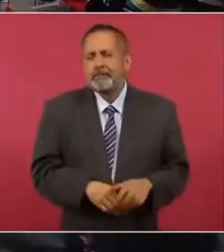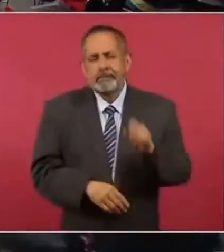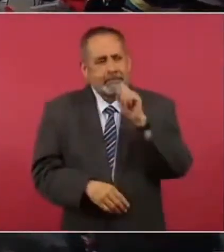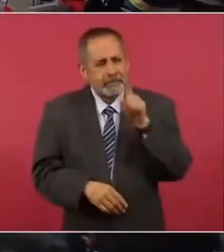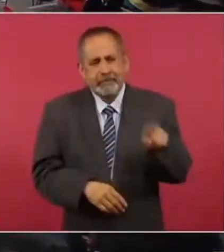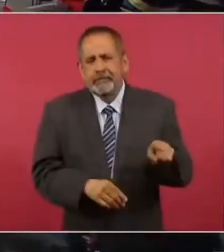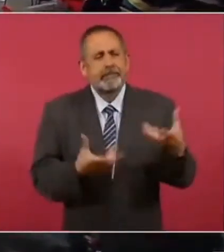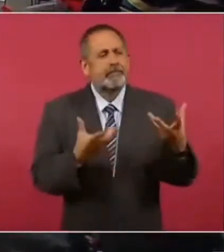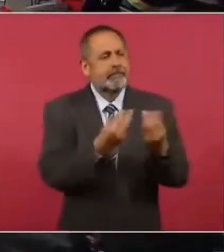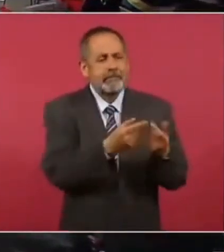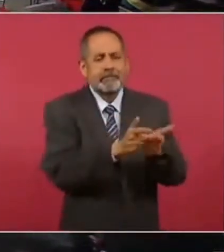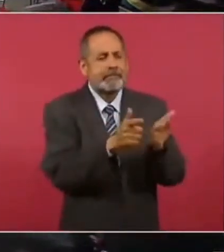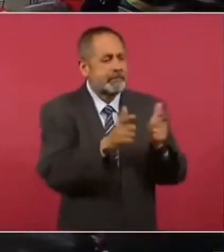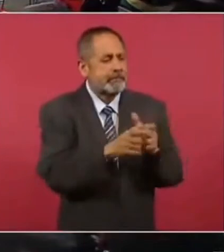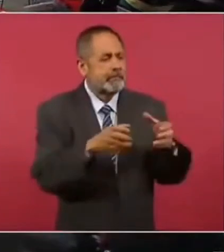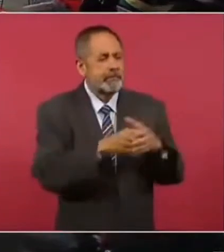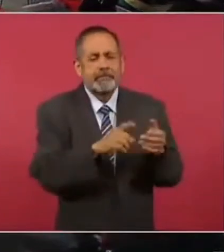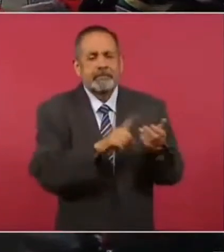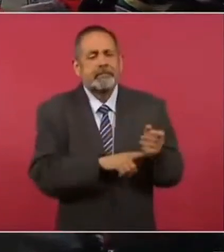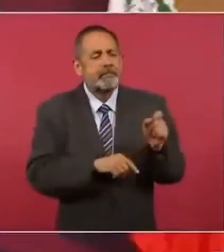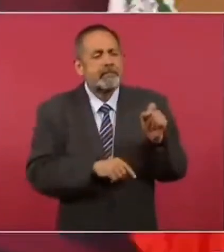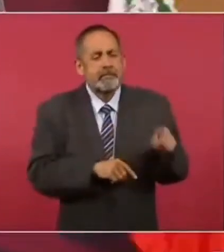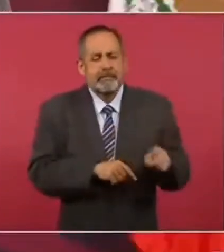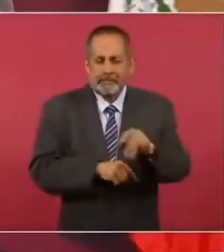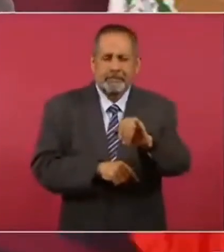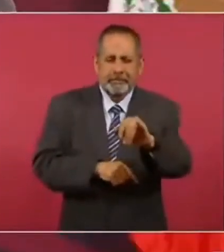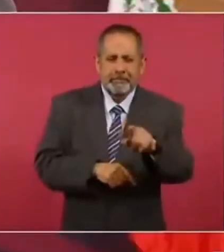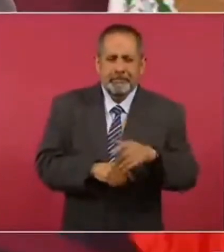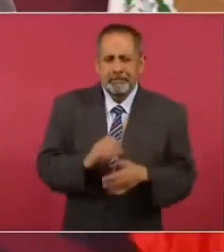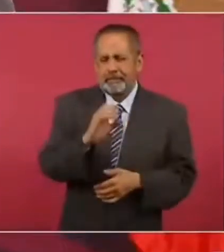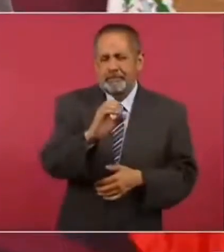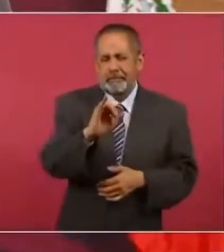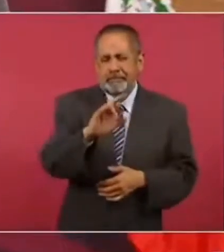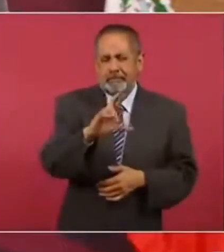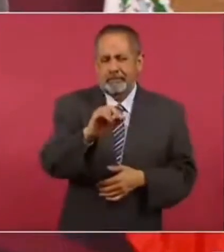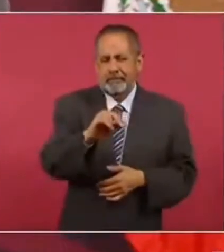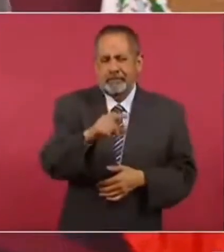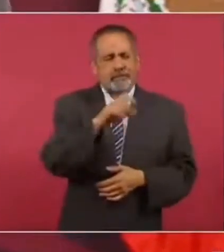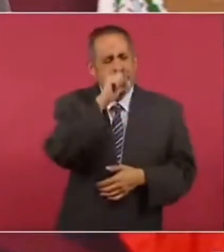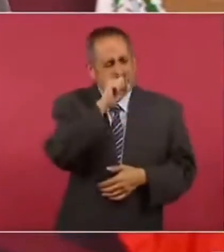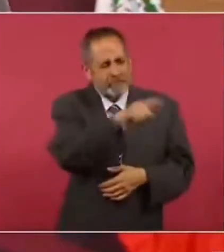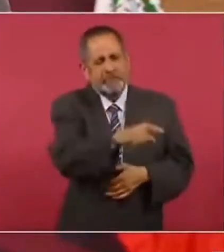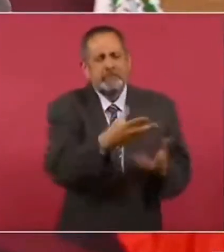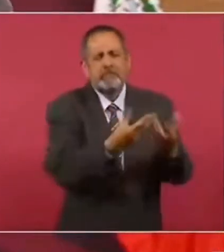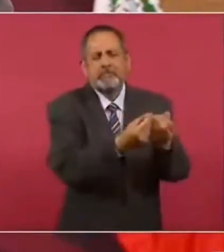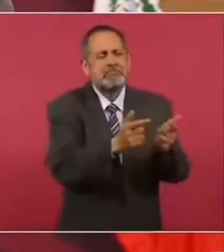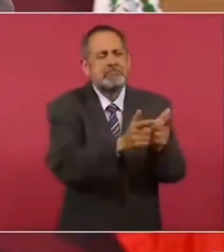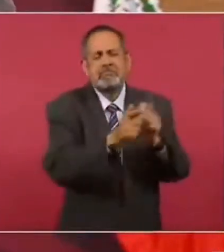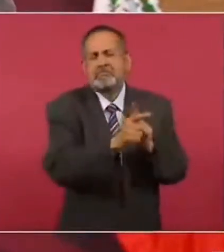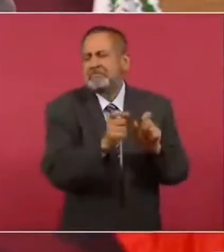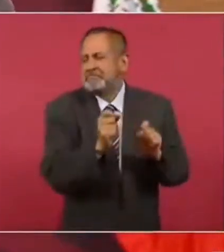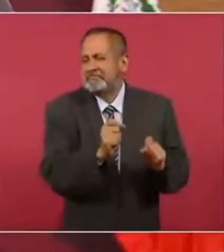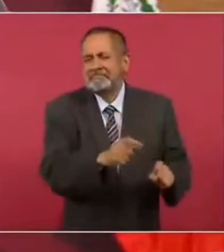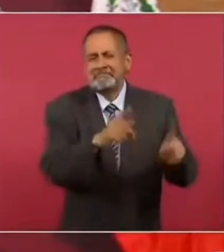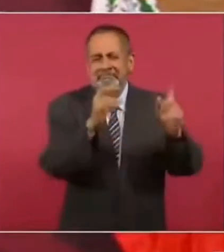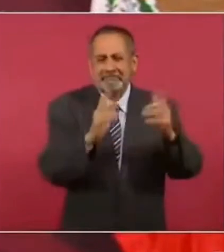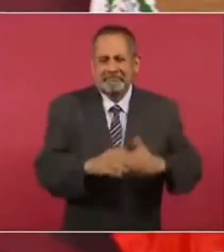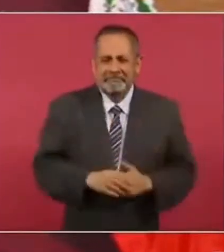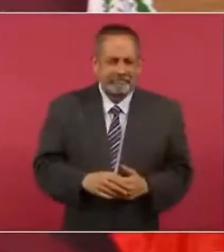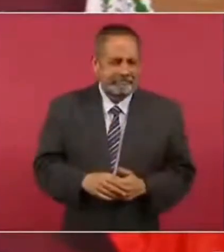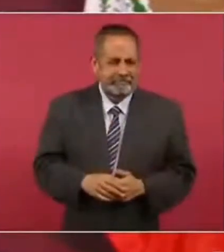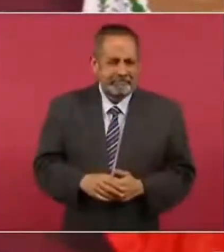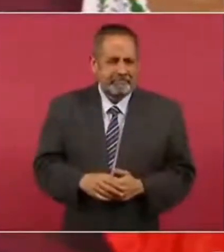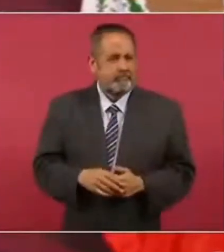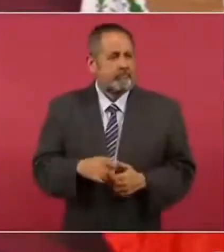también del grupo, sí, Ciro Murayama, también del mismo grupo, de los